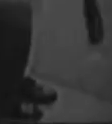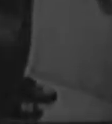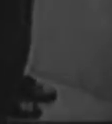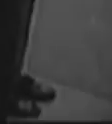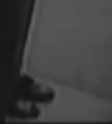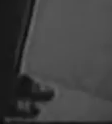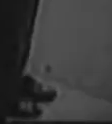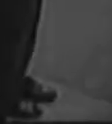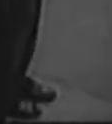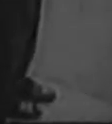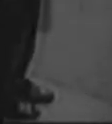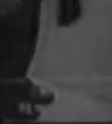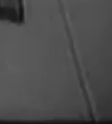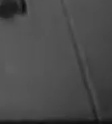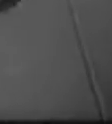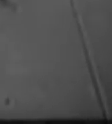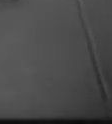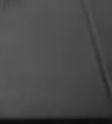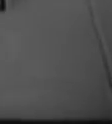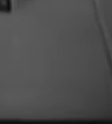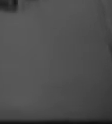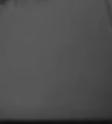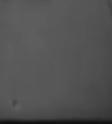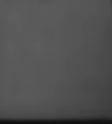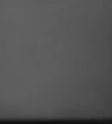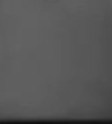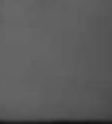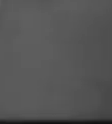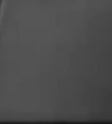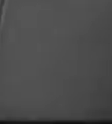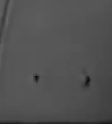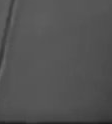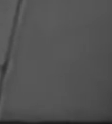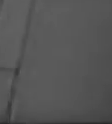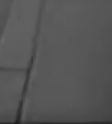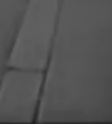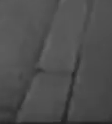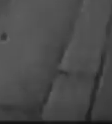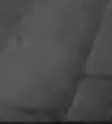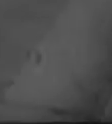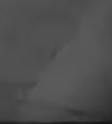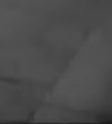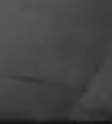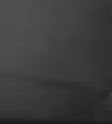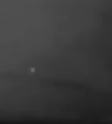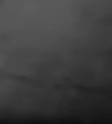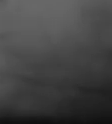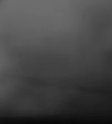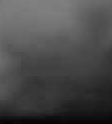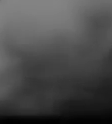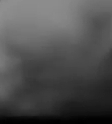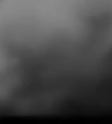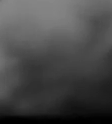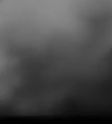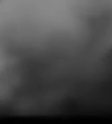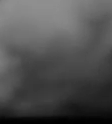las milicias nacionales revolucionarias. La isla entera se convierte en un polígono de prácticas.